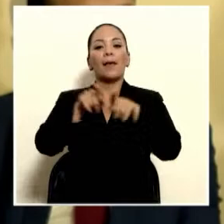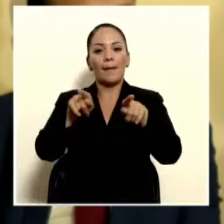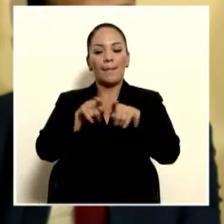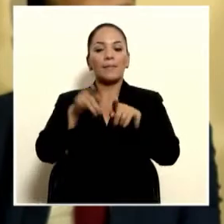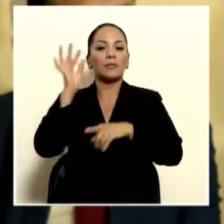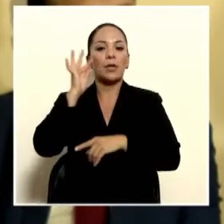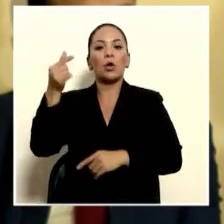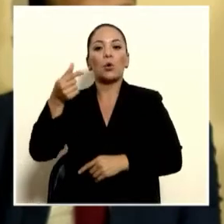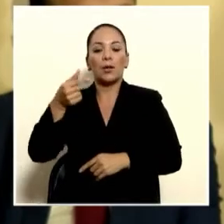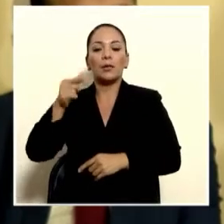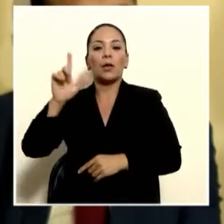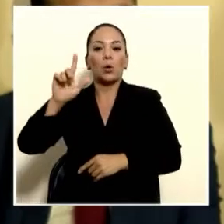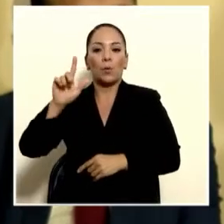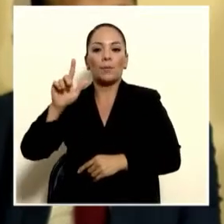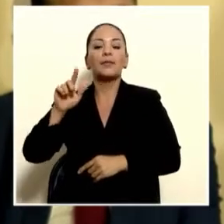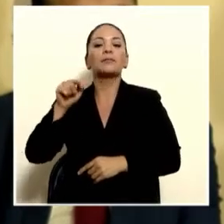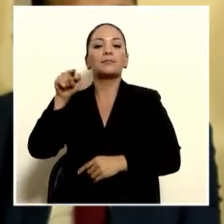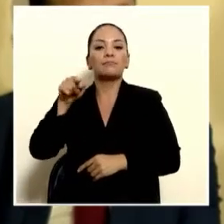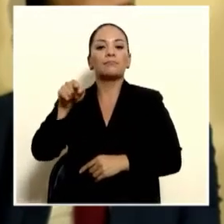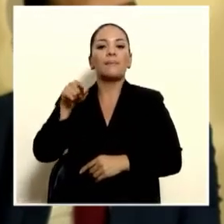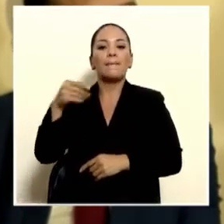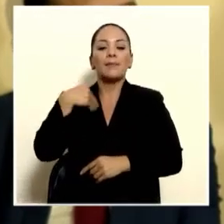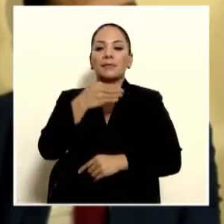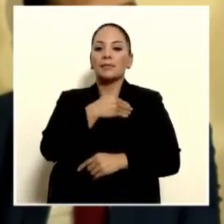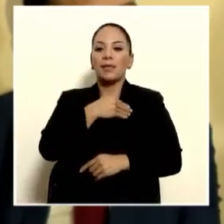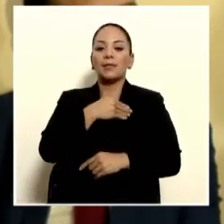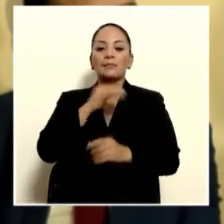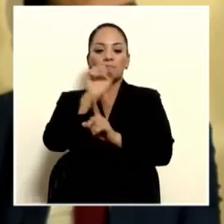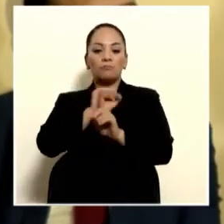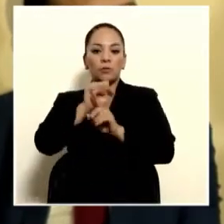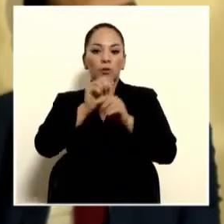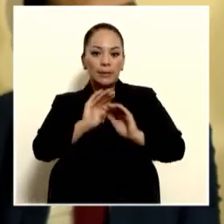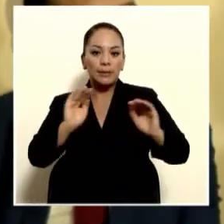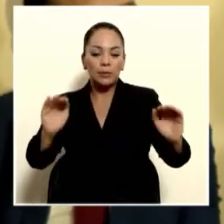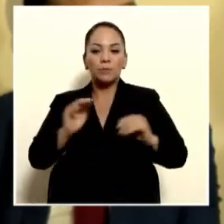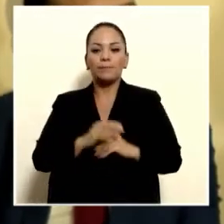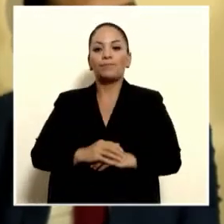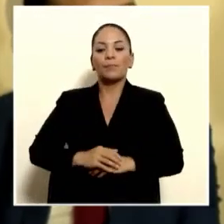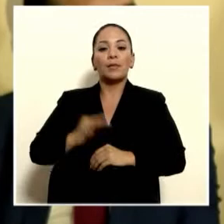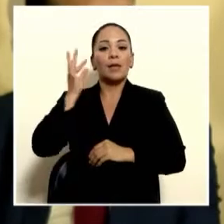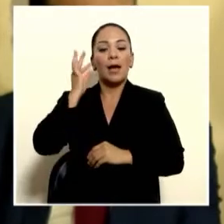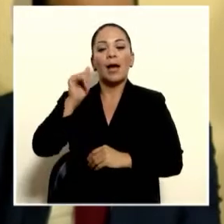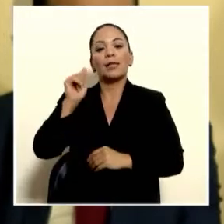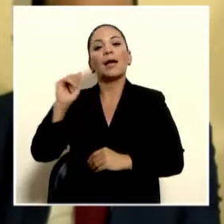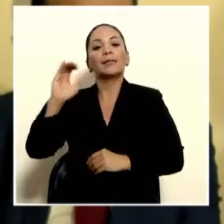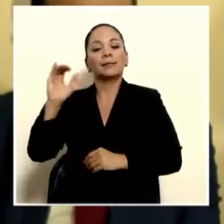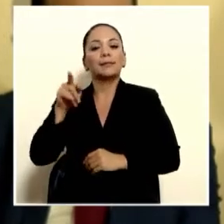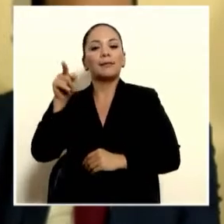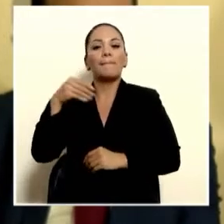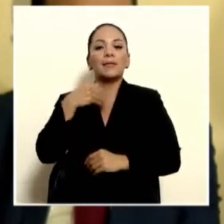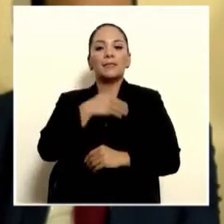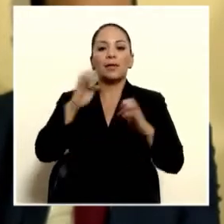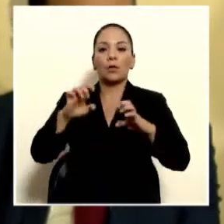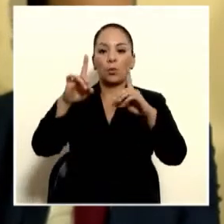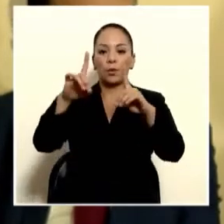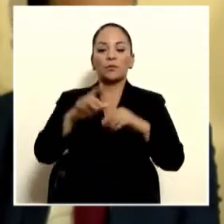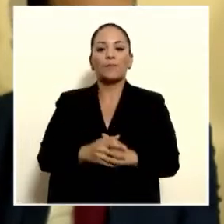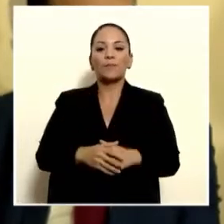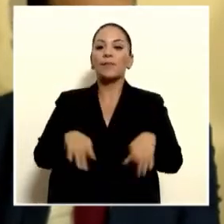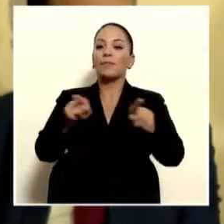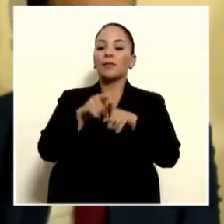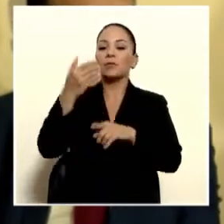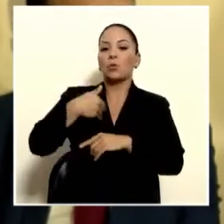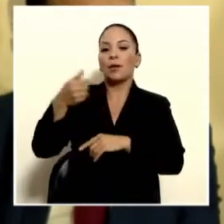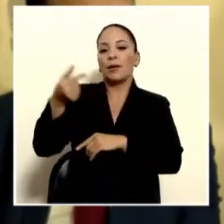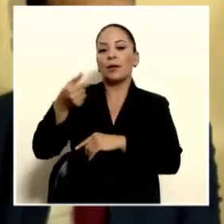señora Gloriana López Fuscaldo, ministra de la Condición de la Niñez, y a la señora Ana Caterina Müller Marín, ministra de Educación, así como al